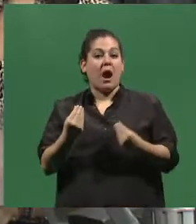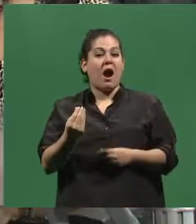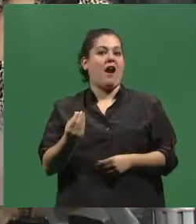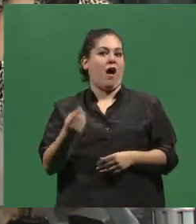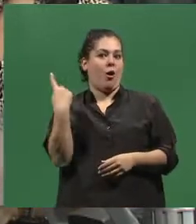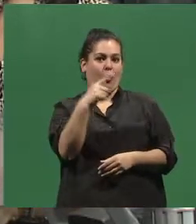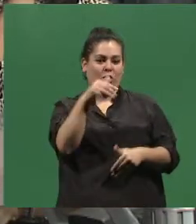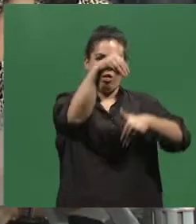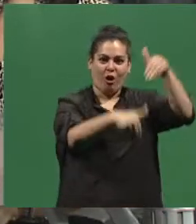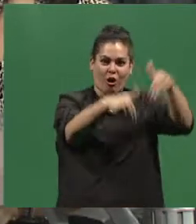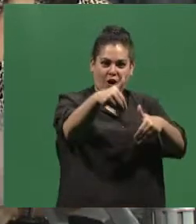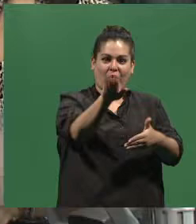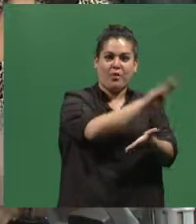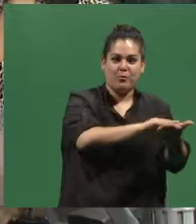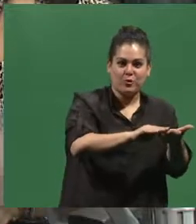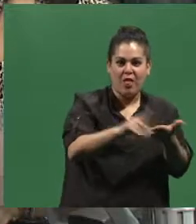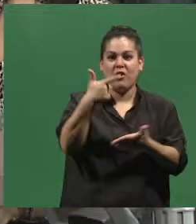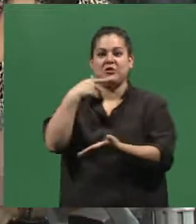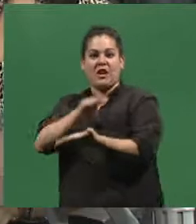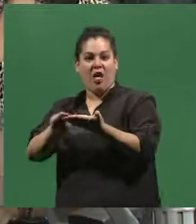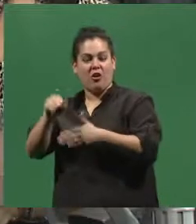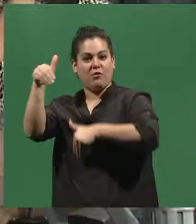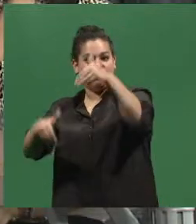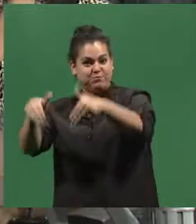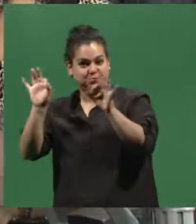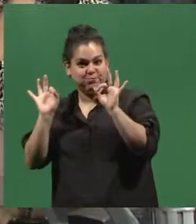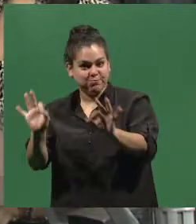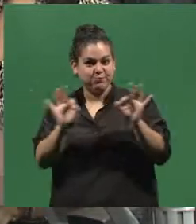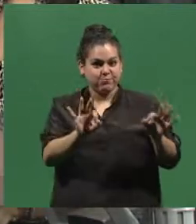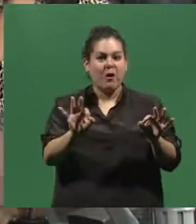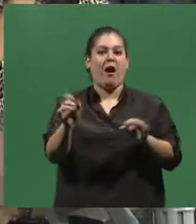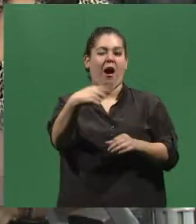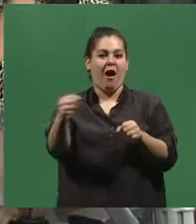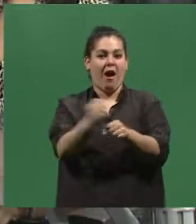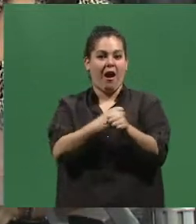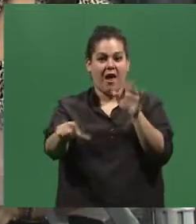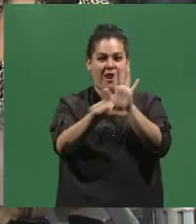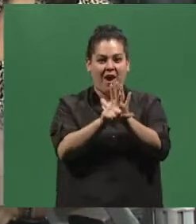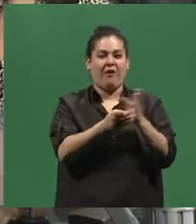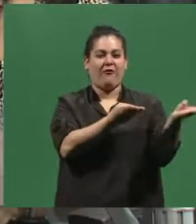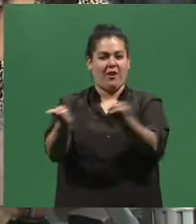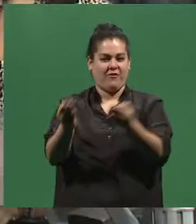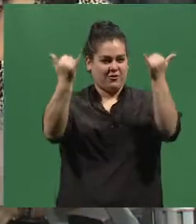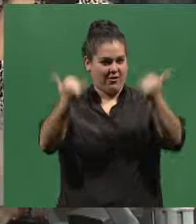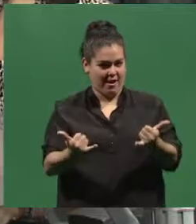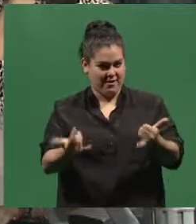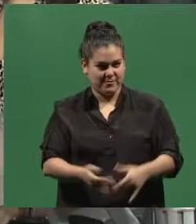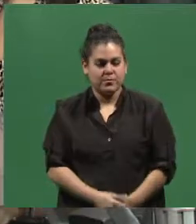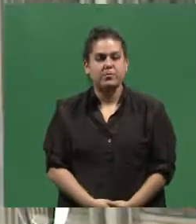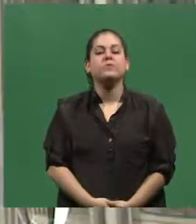cuando sea votado en el recinto y luego en Senado y se convierta en ley, entiendas cuál es el beneficio que este proyecto te va a